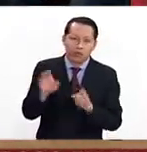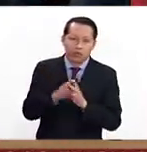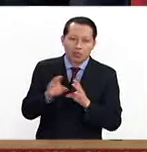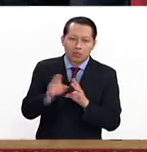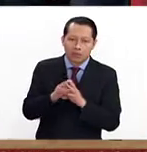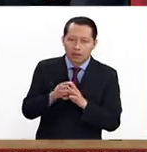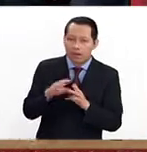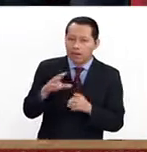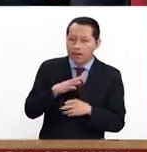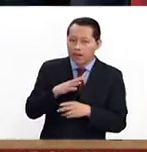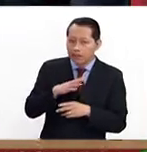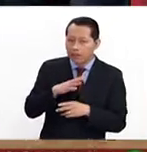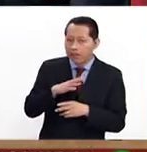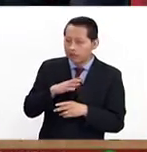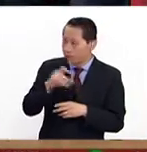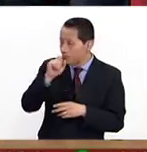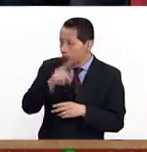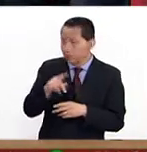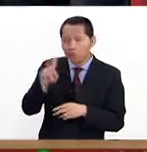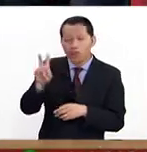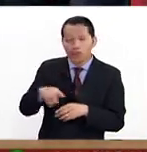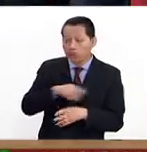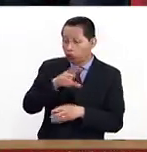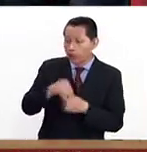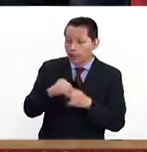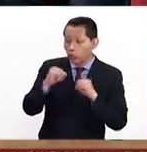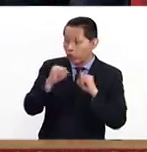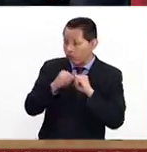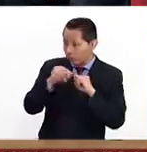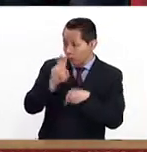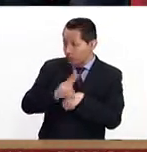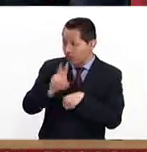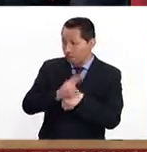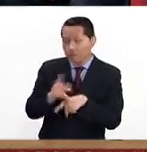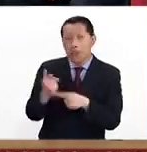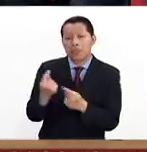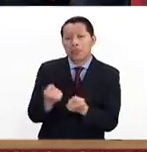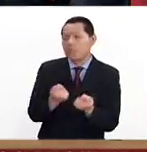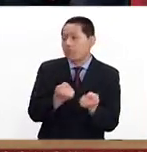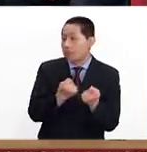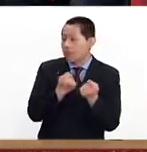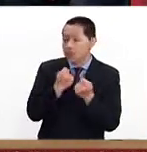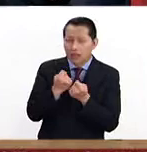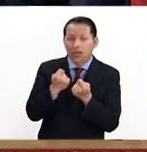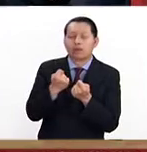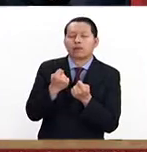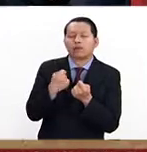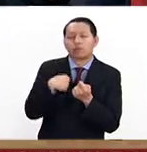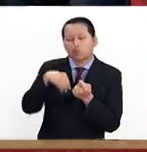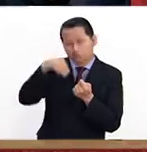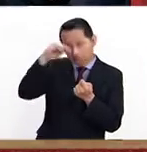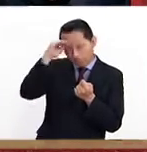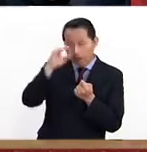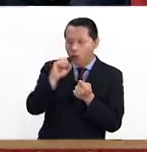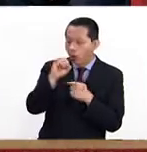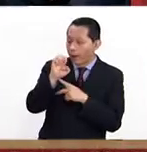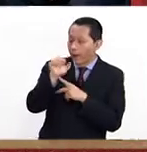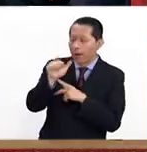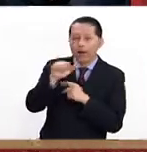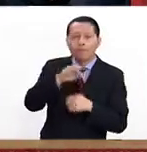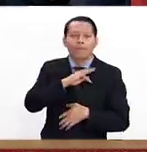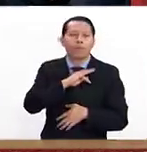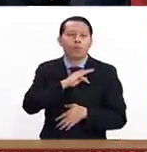arco del triunfo, como decimos, a todas las instituciones venezolanas. ¿Qué posibilidades le ves a la OEA de que pueda